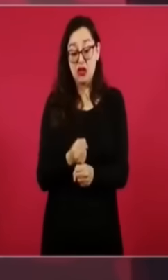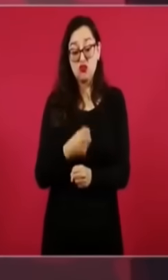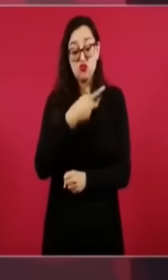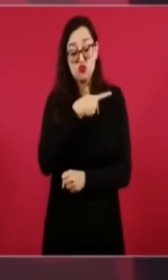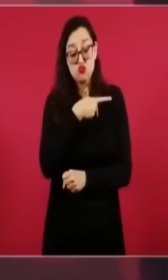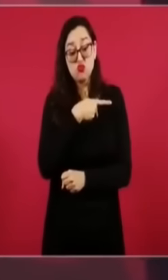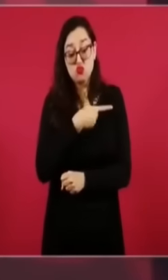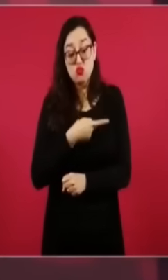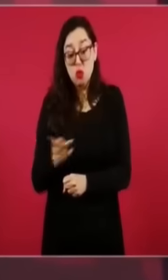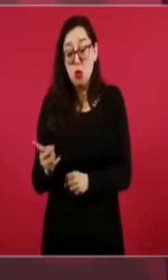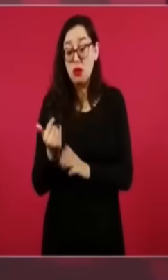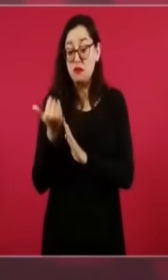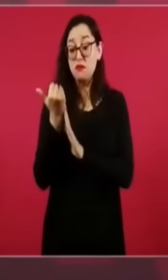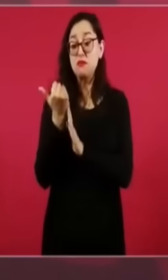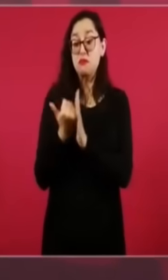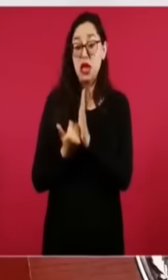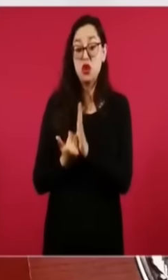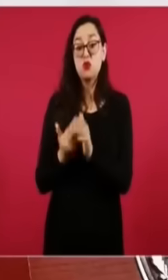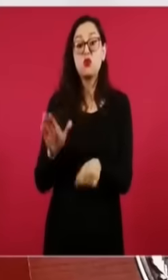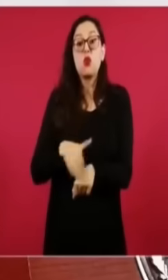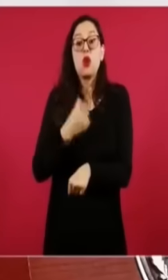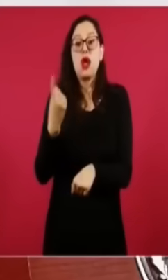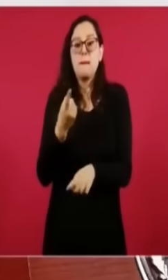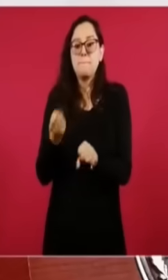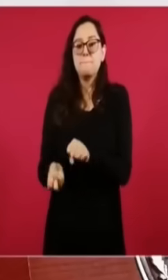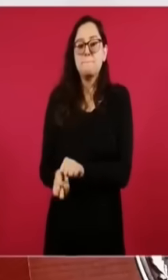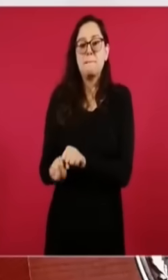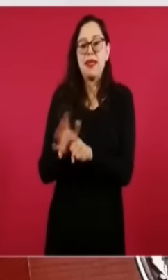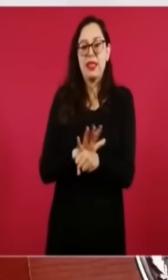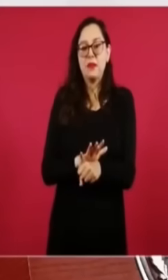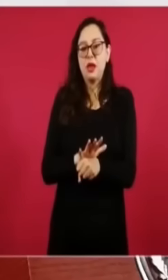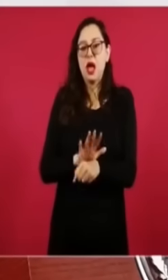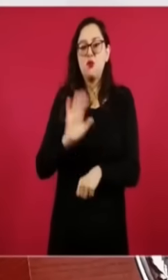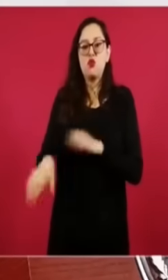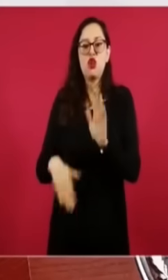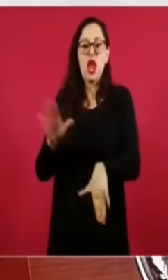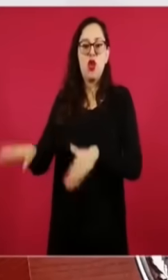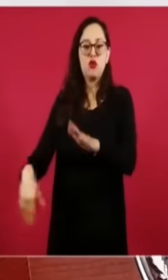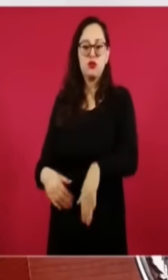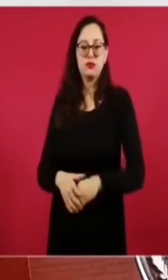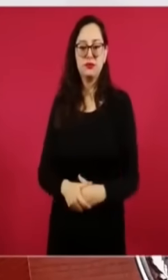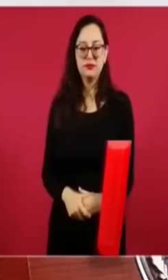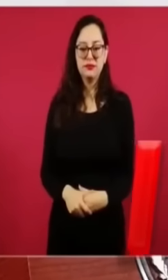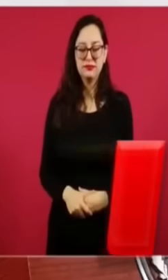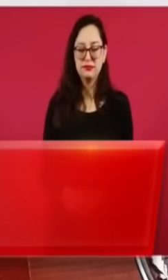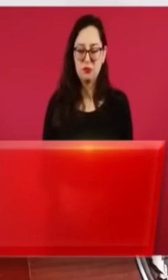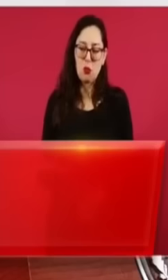porque durante la pandemia se murieron los pobres.